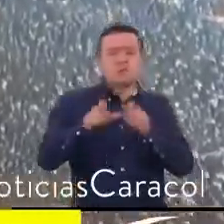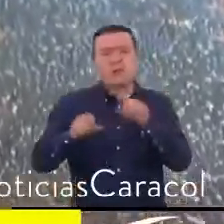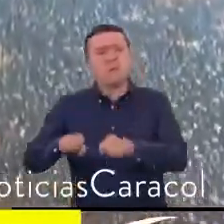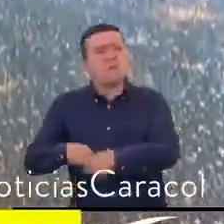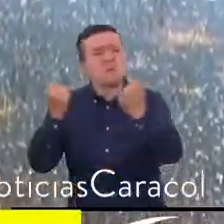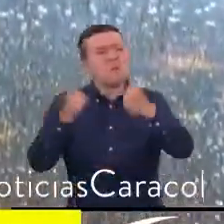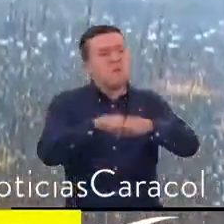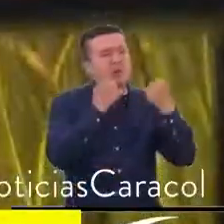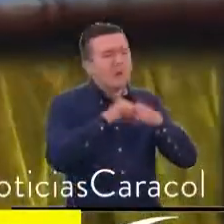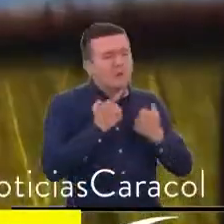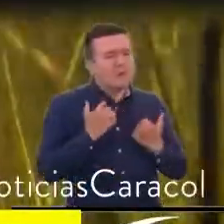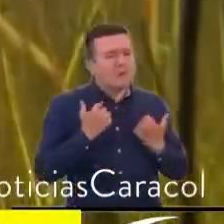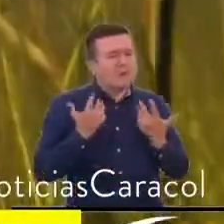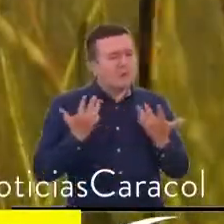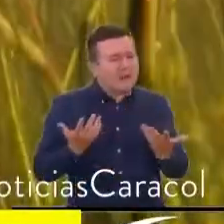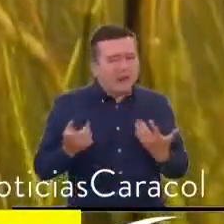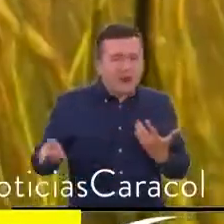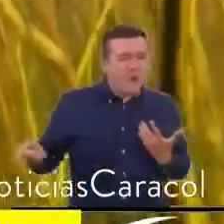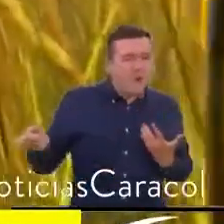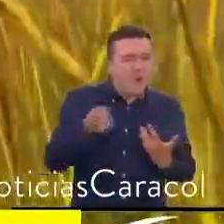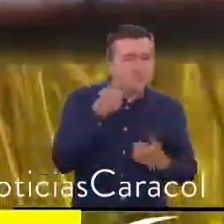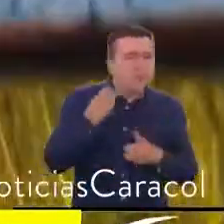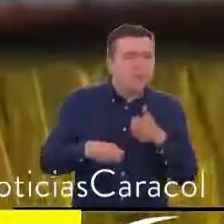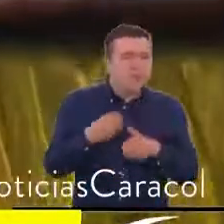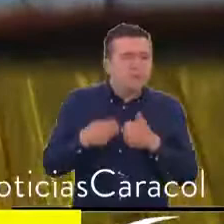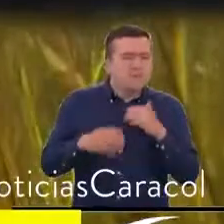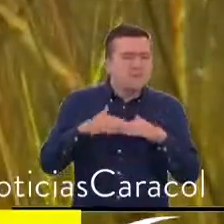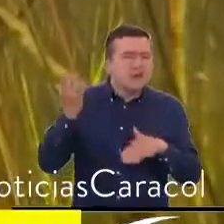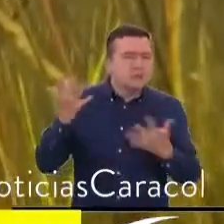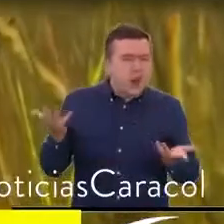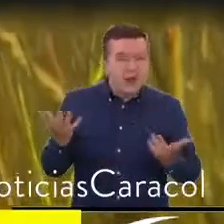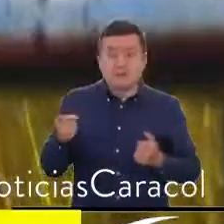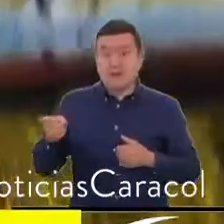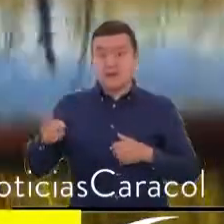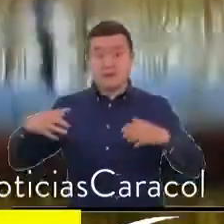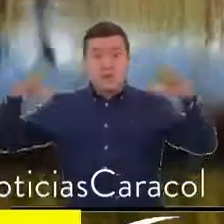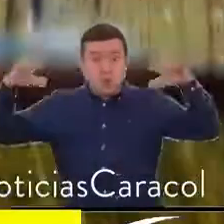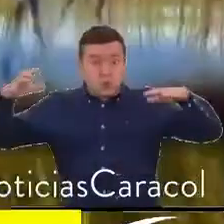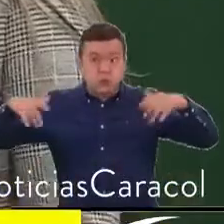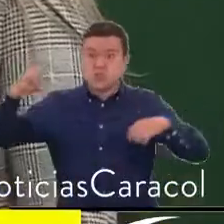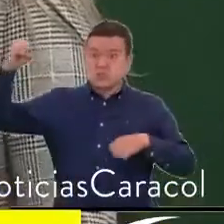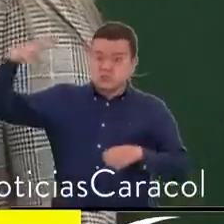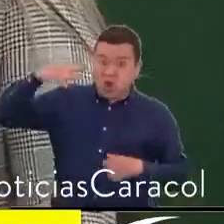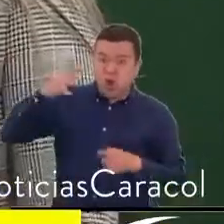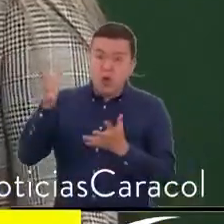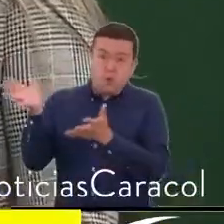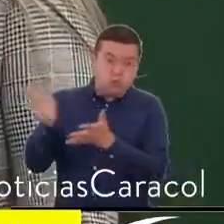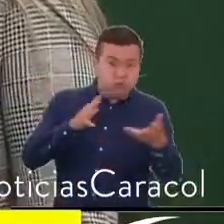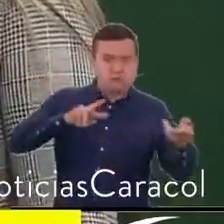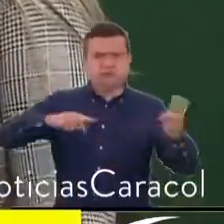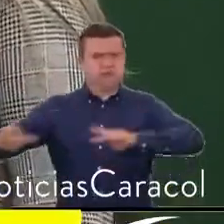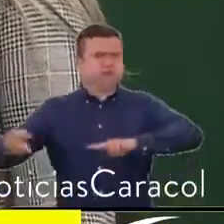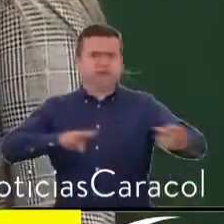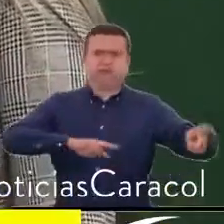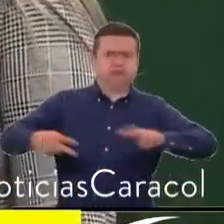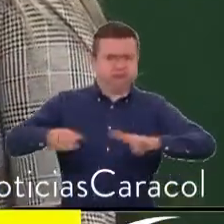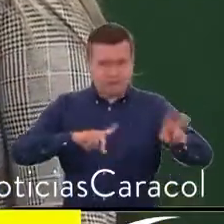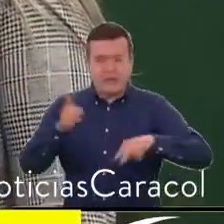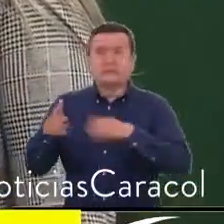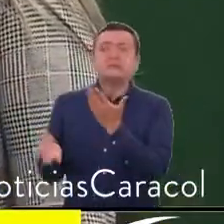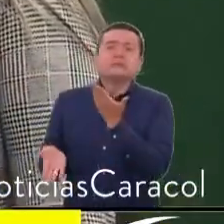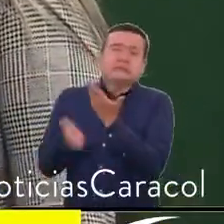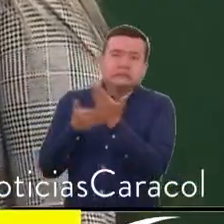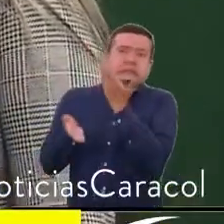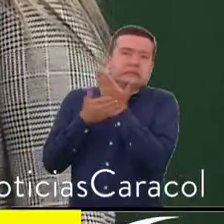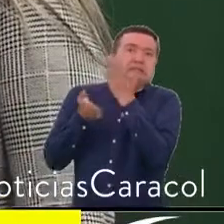son los problemas más preocupantes? El cambio climático realmente nos está hablando desde hace mucho tiempo. Muestra de